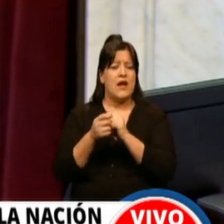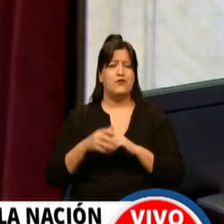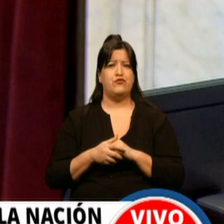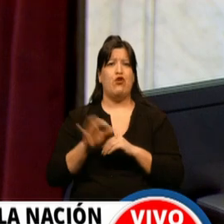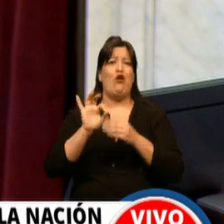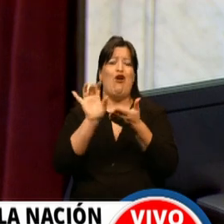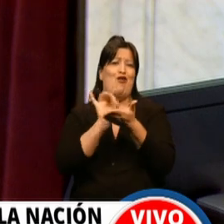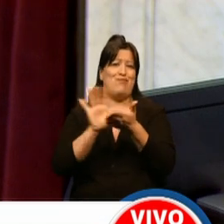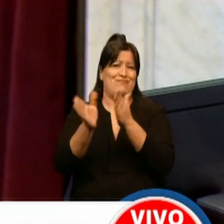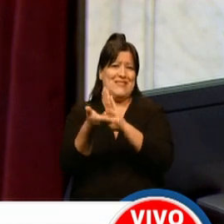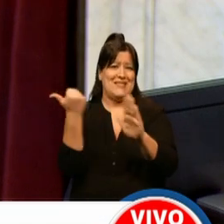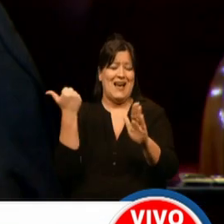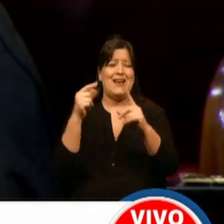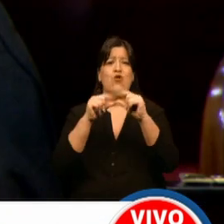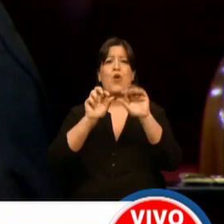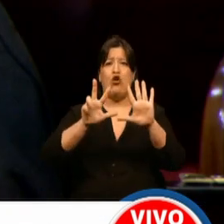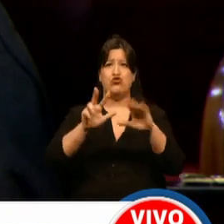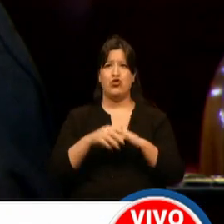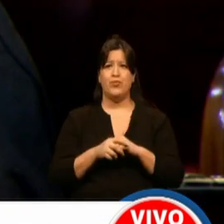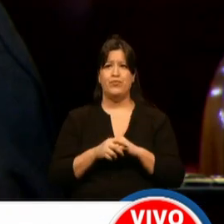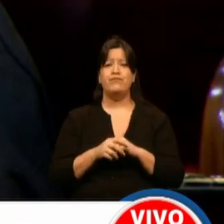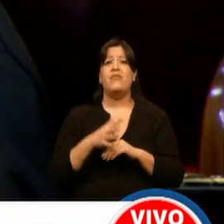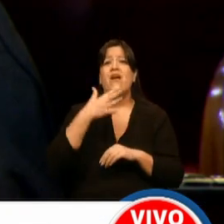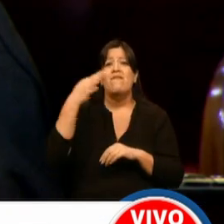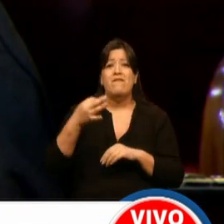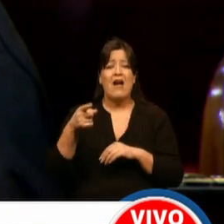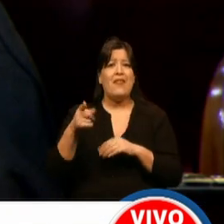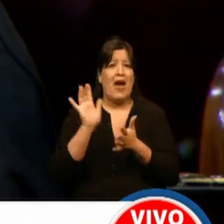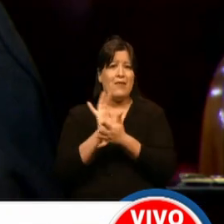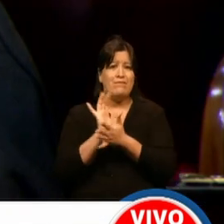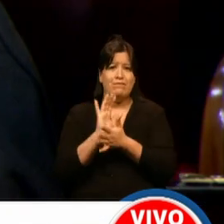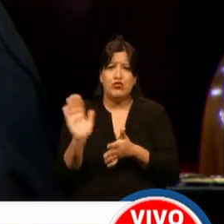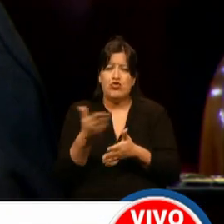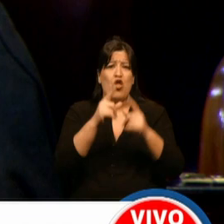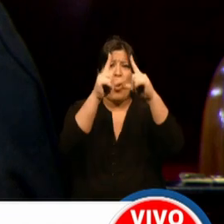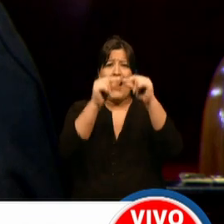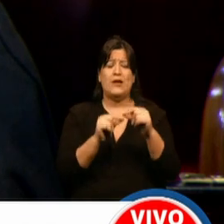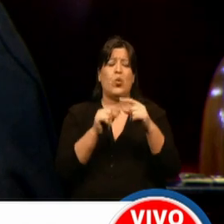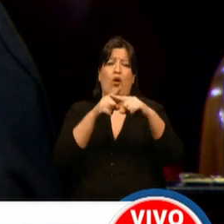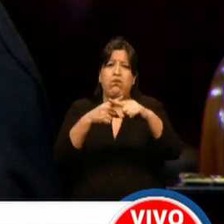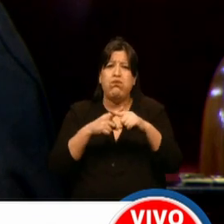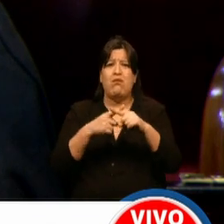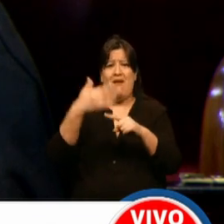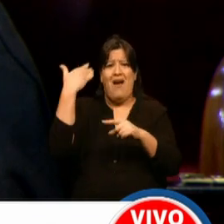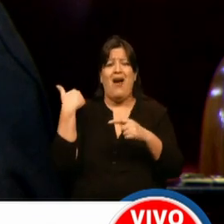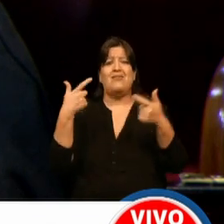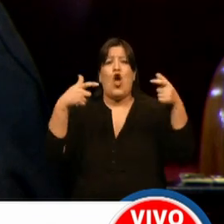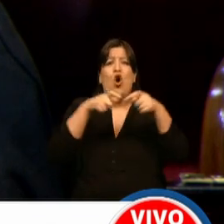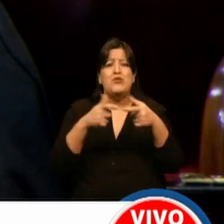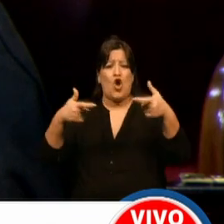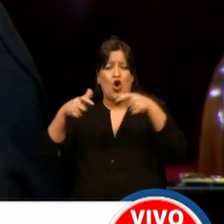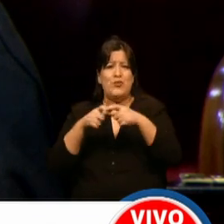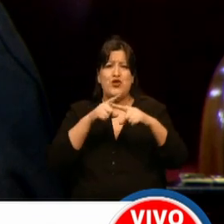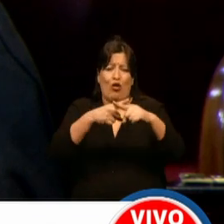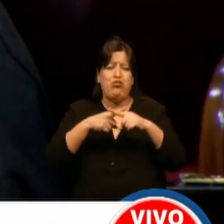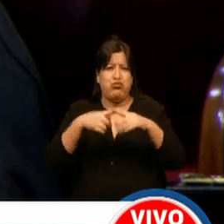del artículo octavo sí la verdad es que junto a los artículos muy discutidos en el contexto de las comisiones